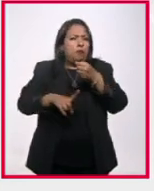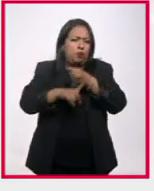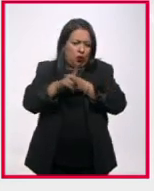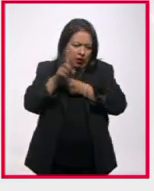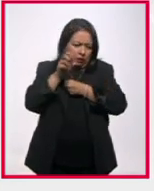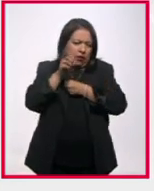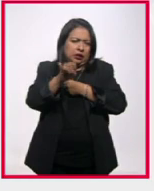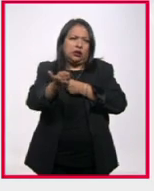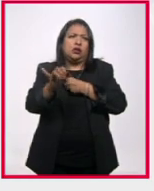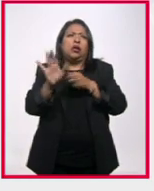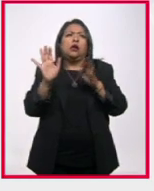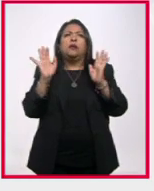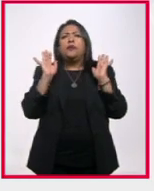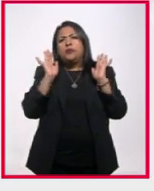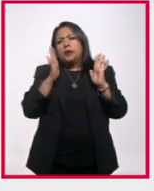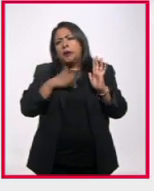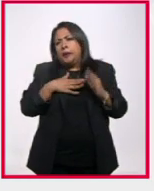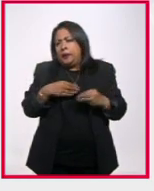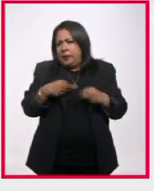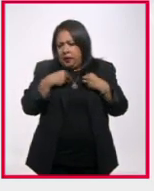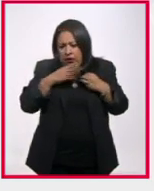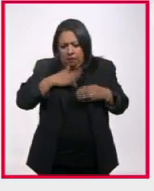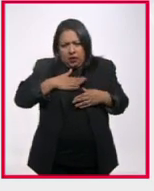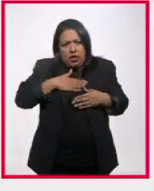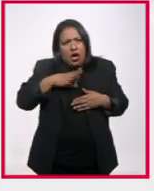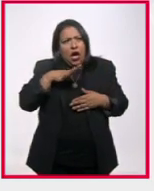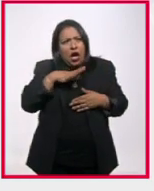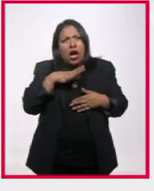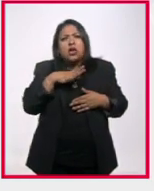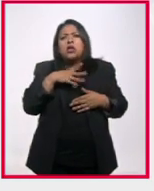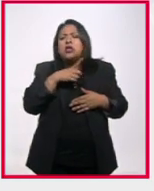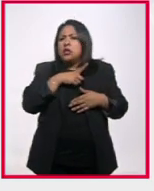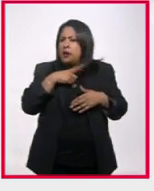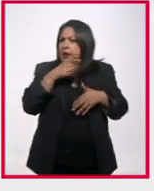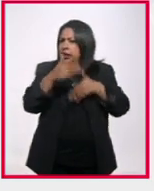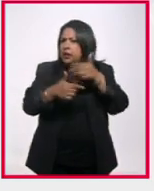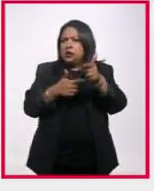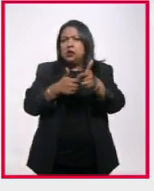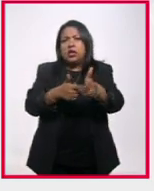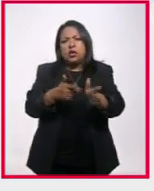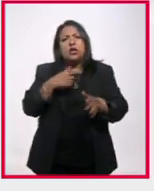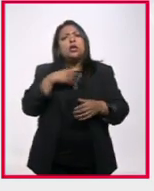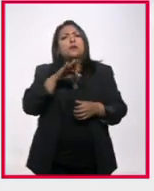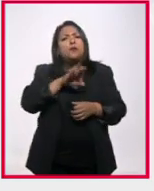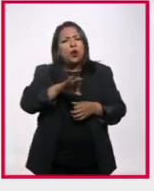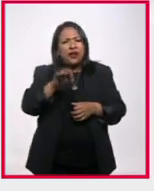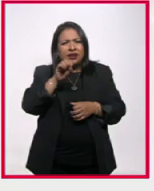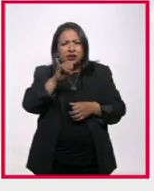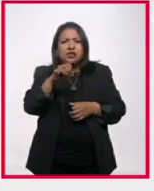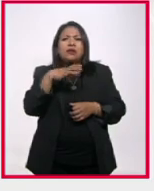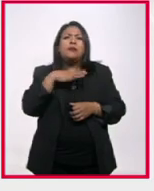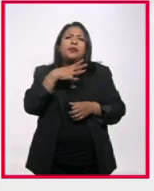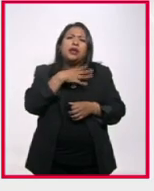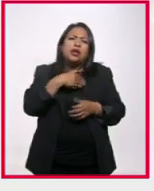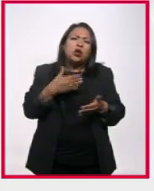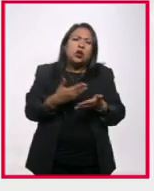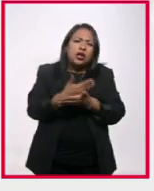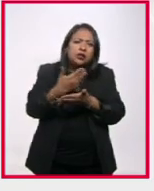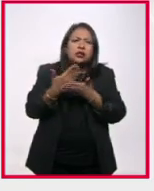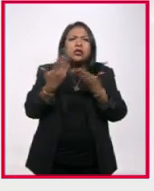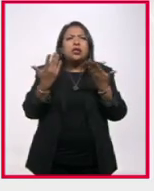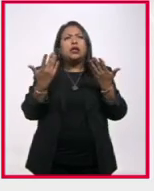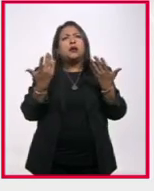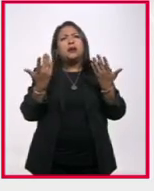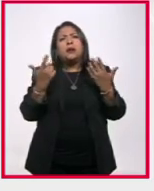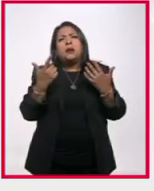y tenemos nuestras vidas y tienen que continuar, y es posible tener hijos y tener una vida. Mira,